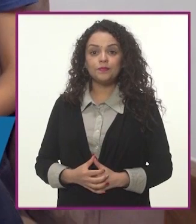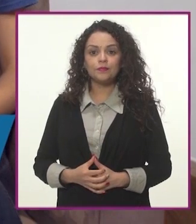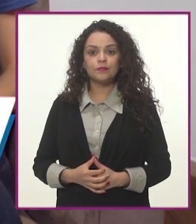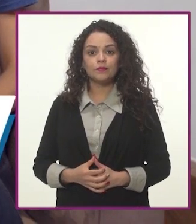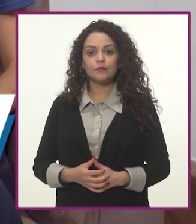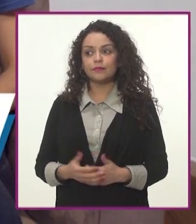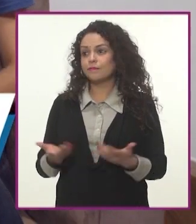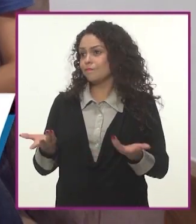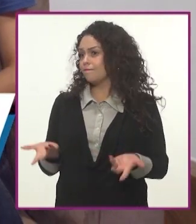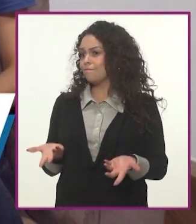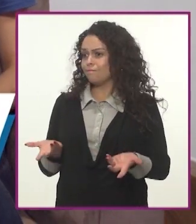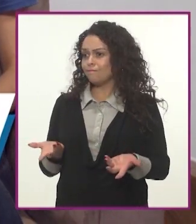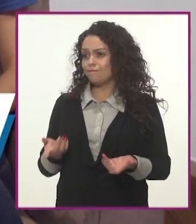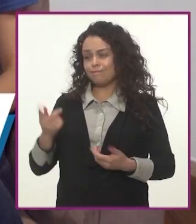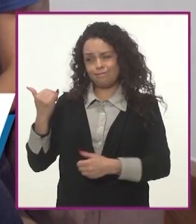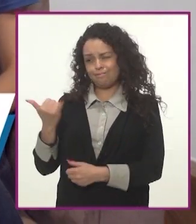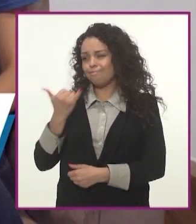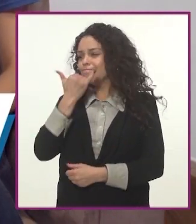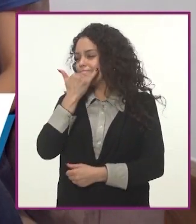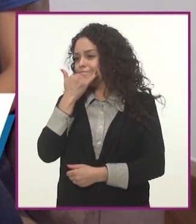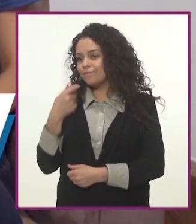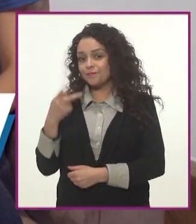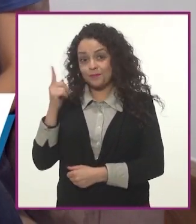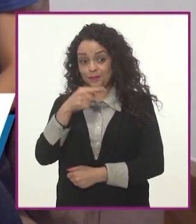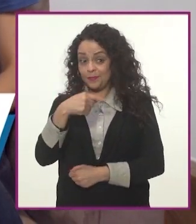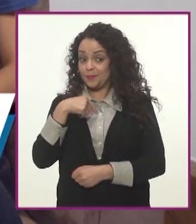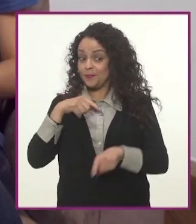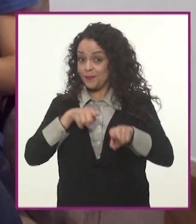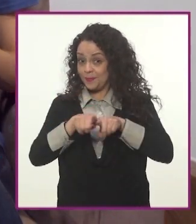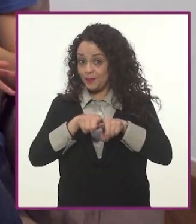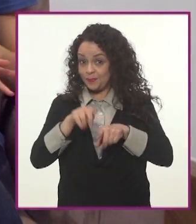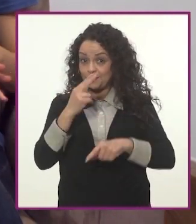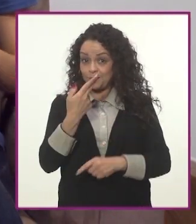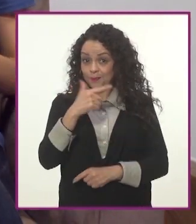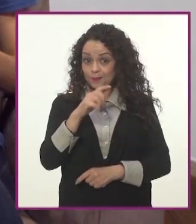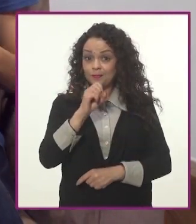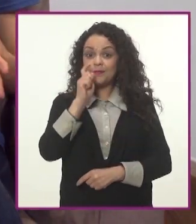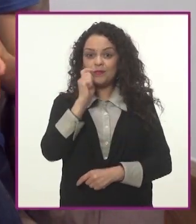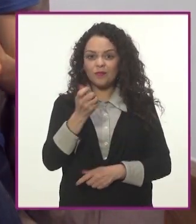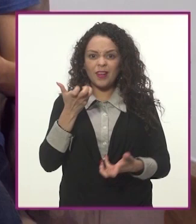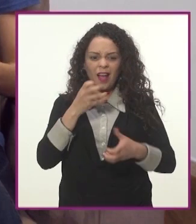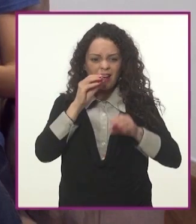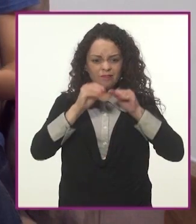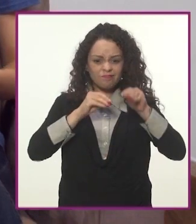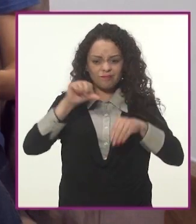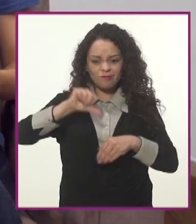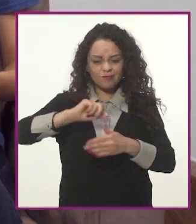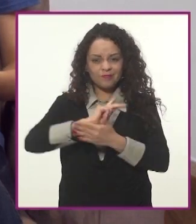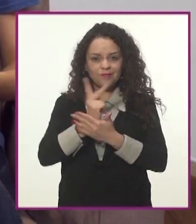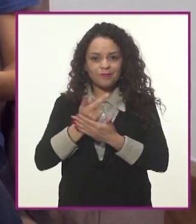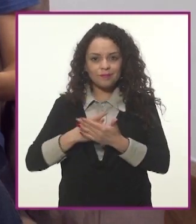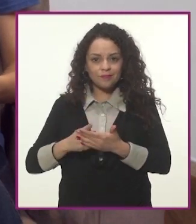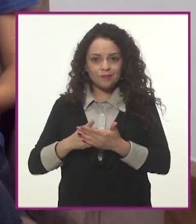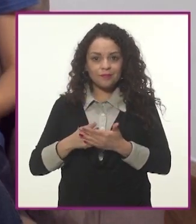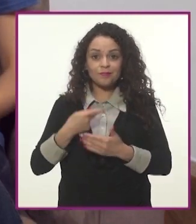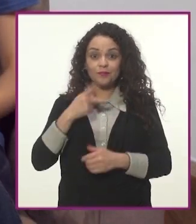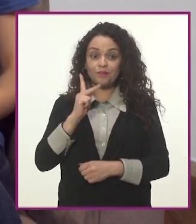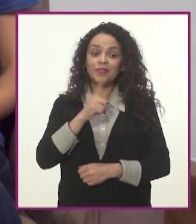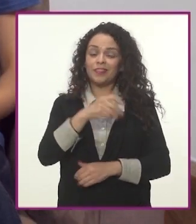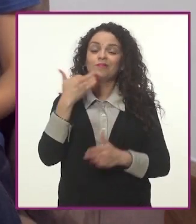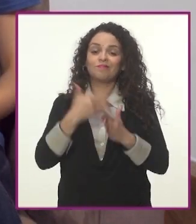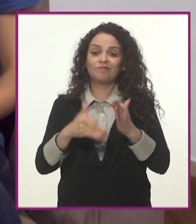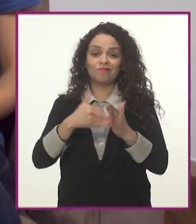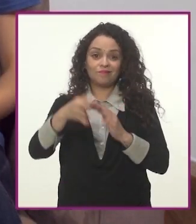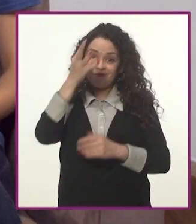Ay, ustedes disculparán, pero es que aquí mi hermano Hugo quiso ponerse a editar el programa de hoy y todavía no le hace muy bien a esto. No voy